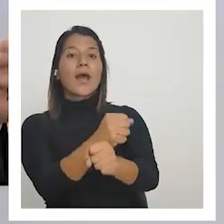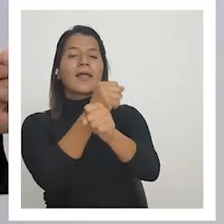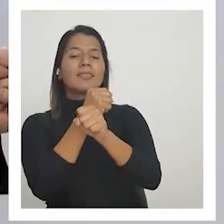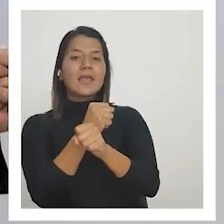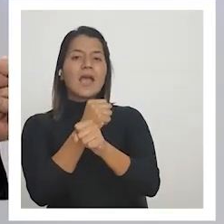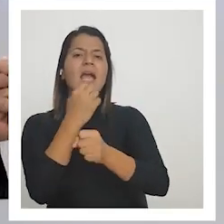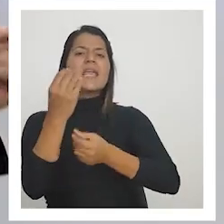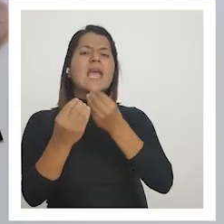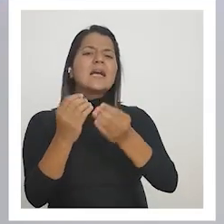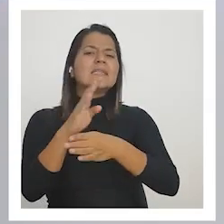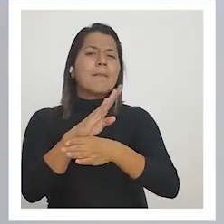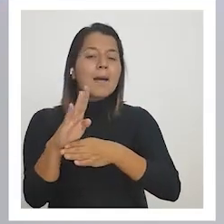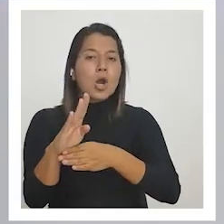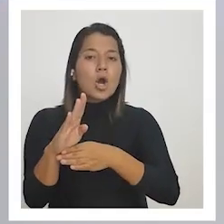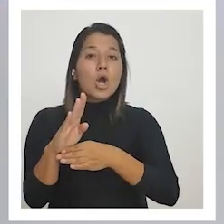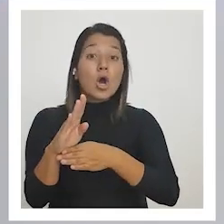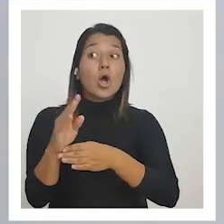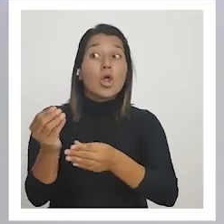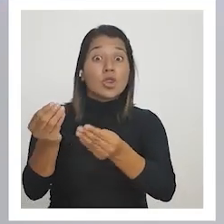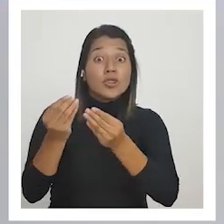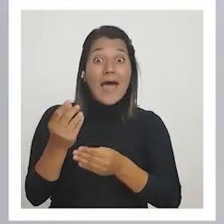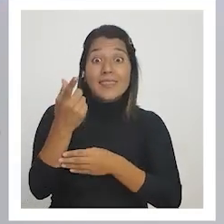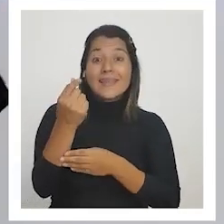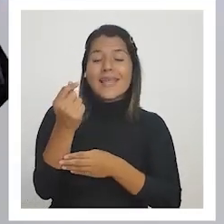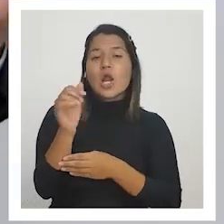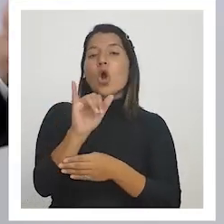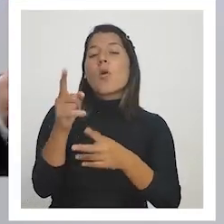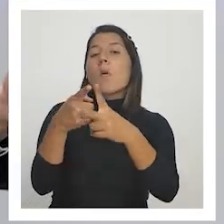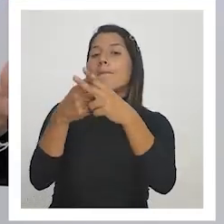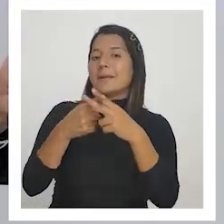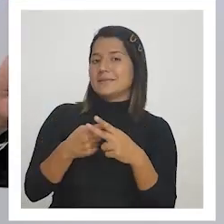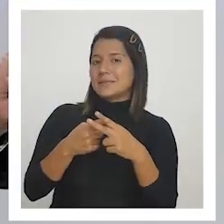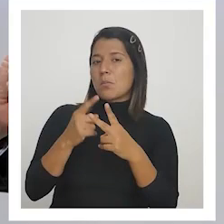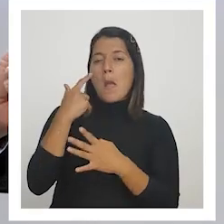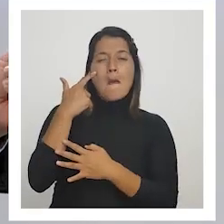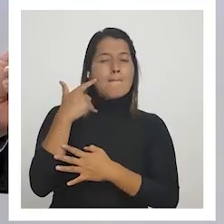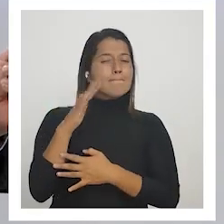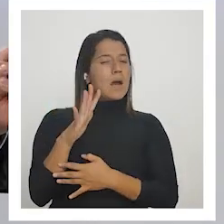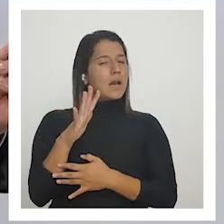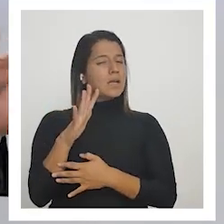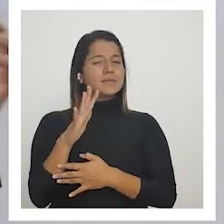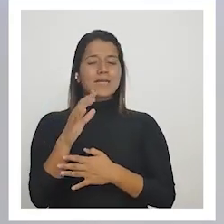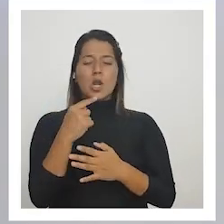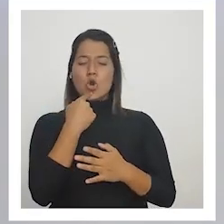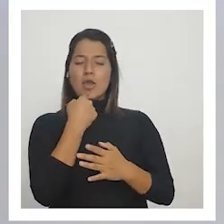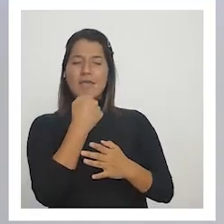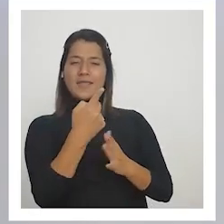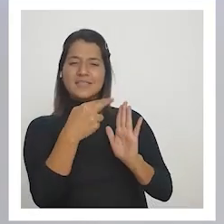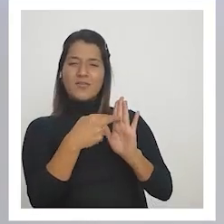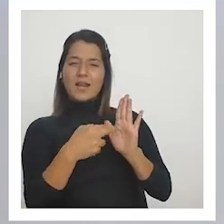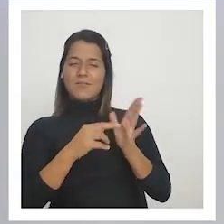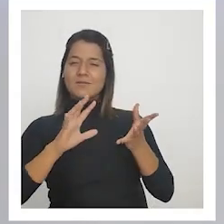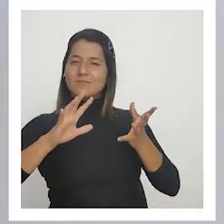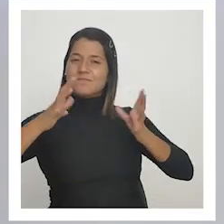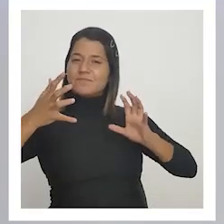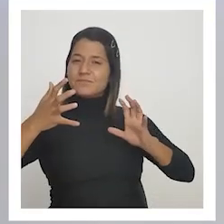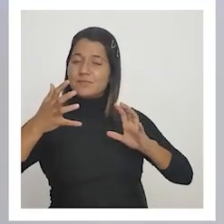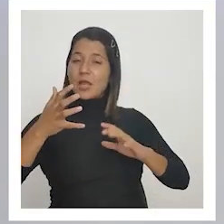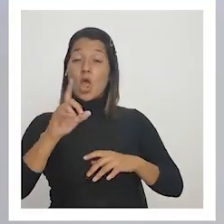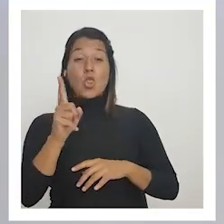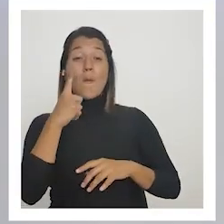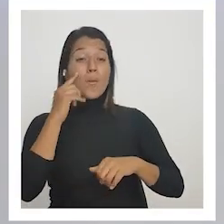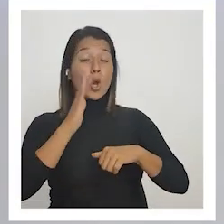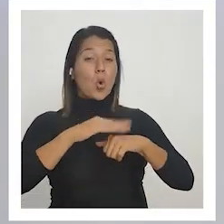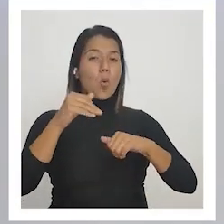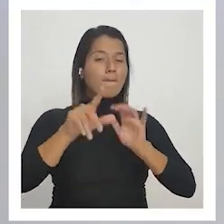no por la ley, no por el reglamento, ni siquiera por el sistema de banca para el desarrollo, sino en la operativa de implementación